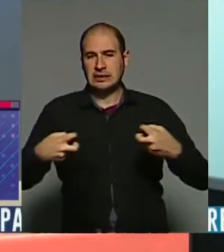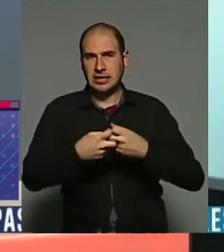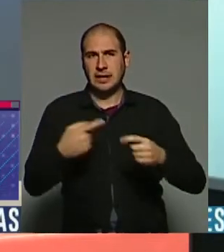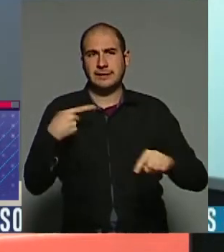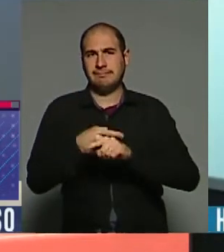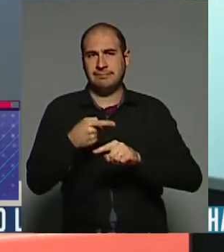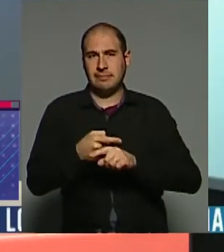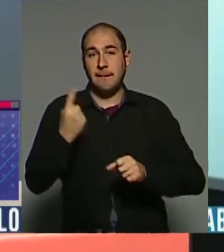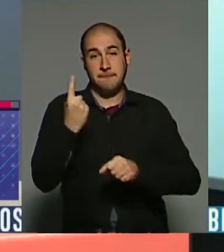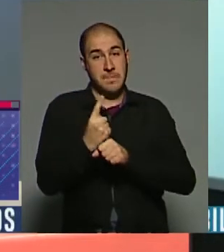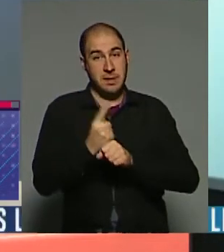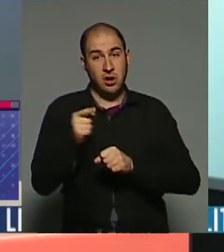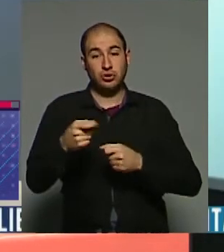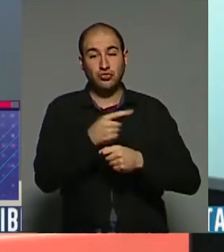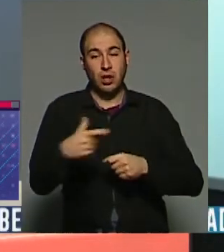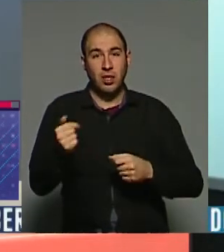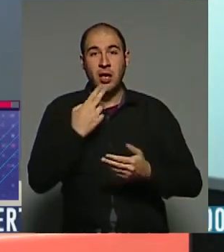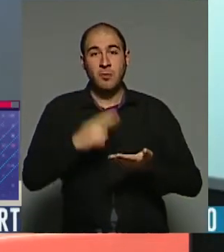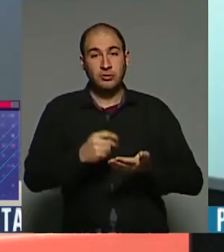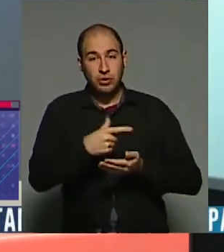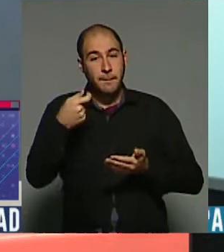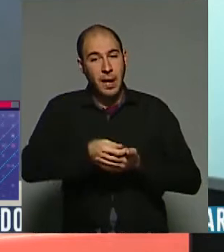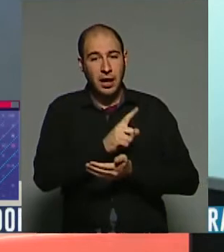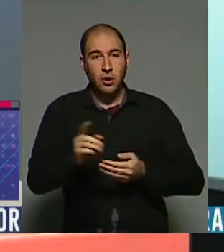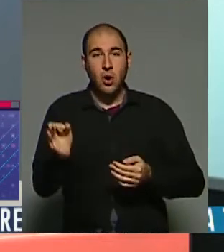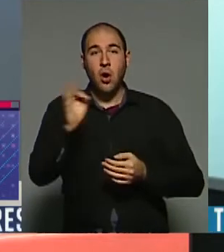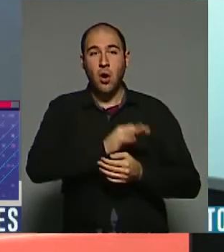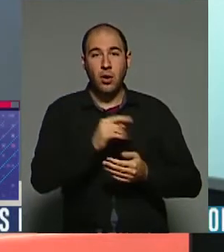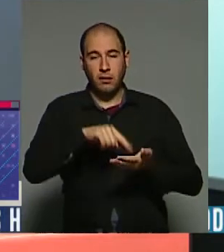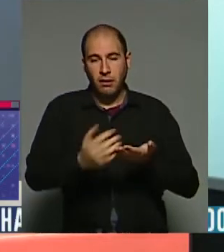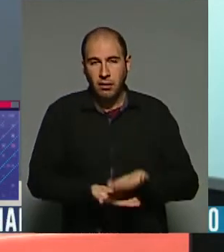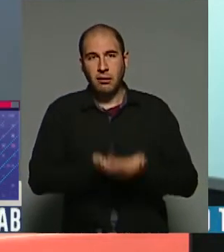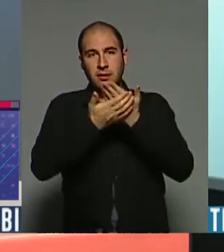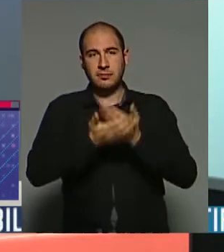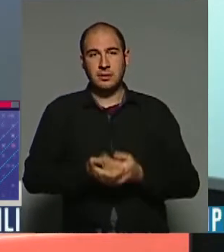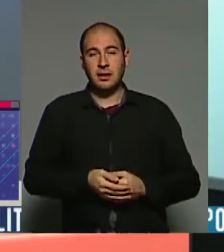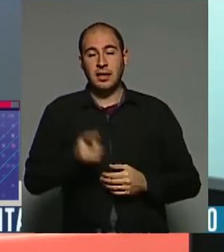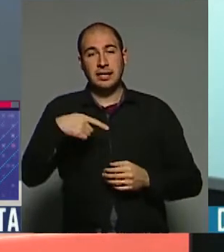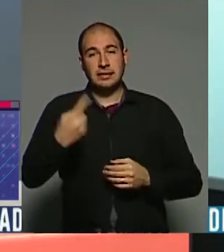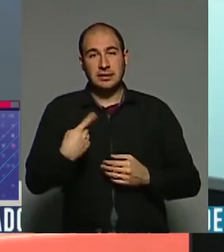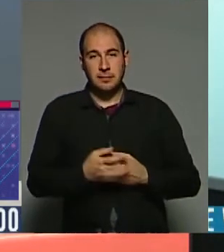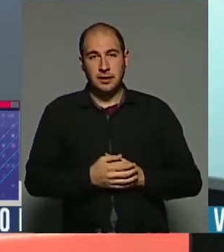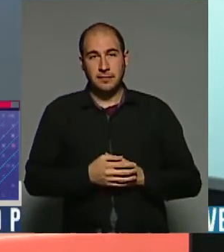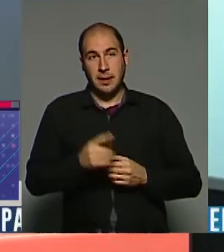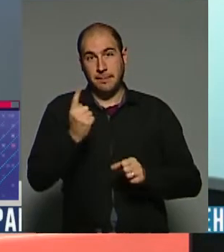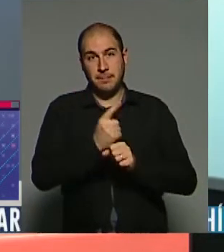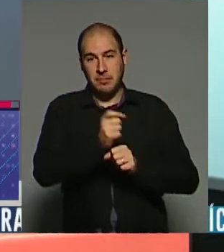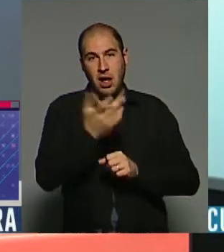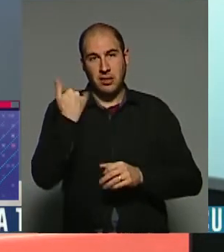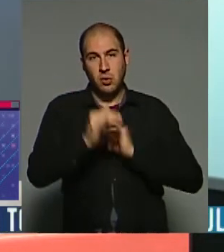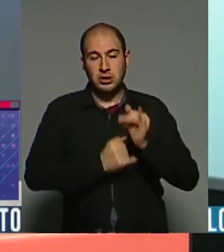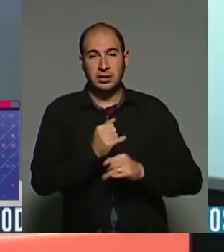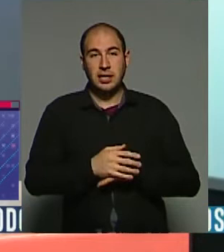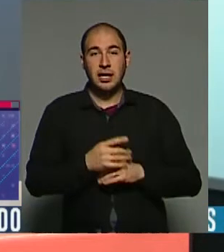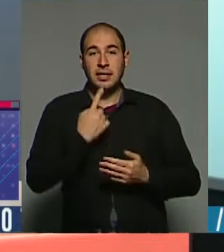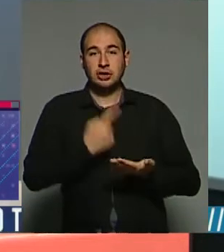vienen reclamando, primero que los sueldos no tributen ganancias o al menos que se suba el piso. En realidad siempre van por lo primero que mencionábamos, incluso